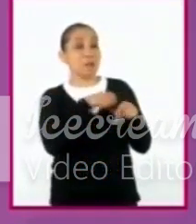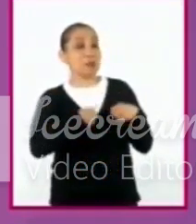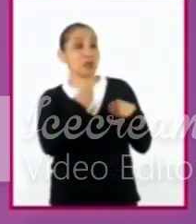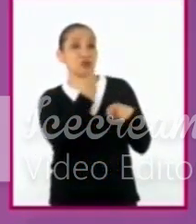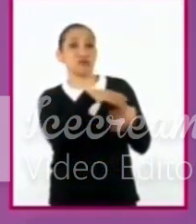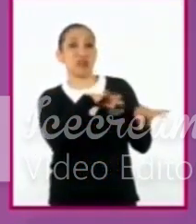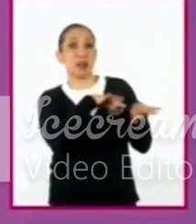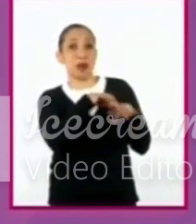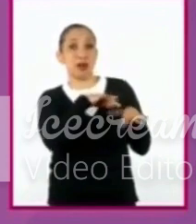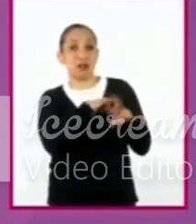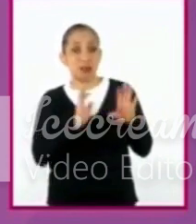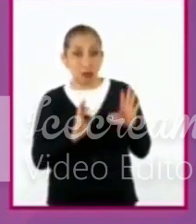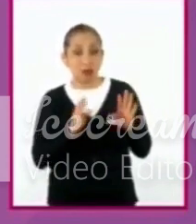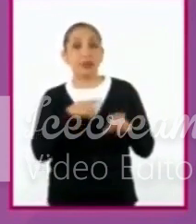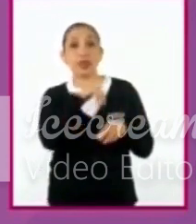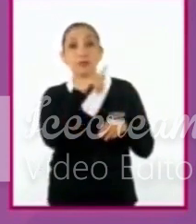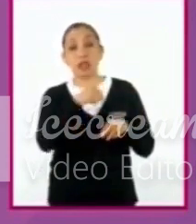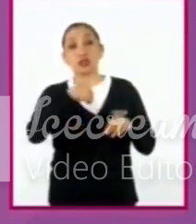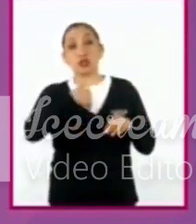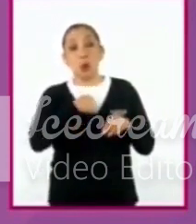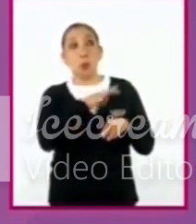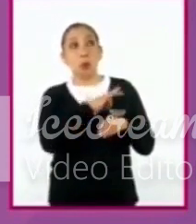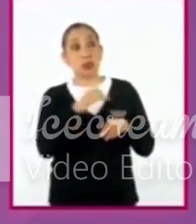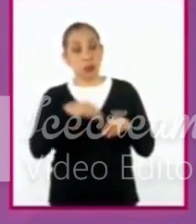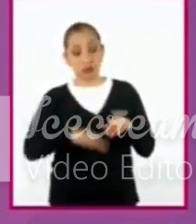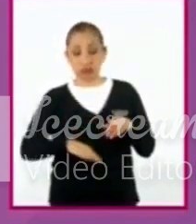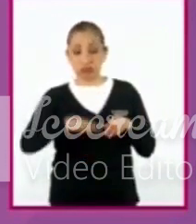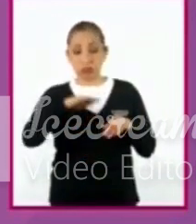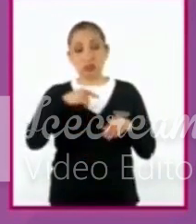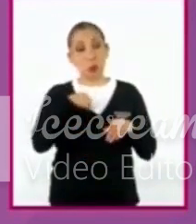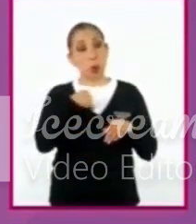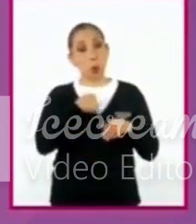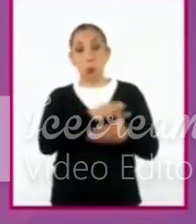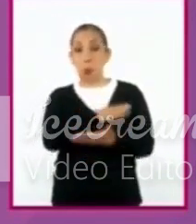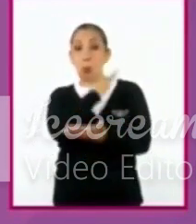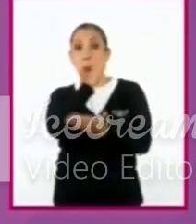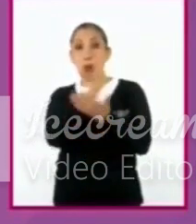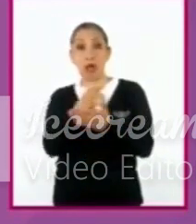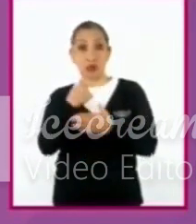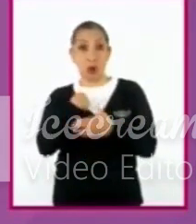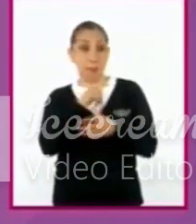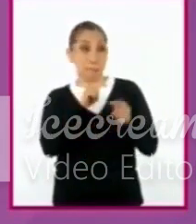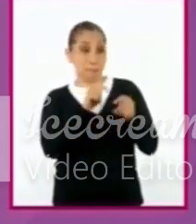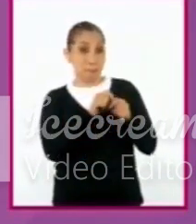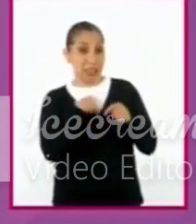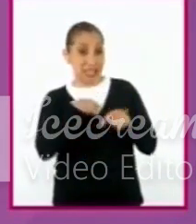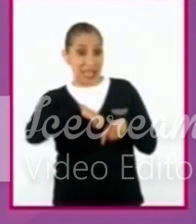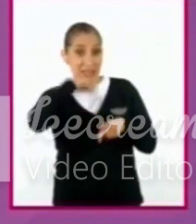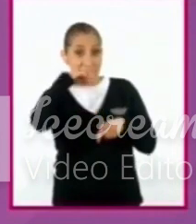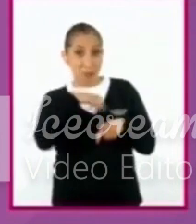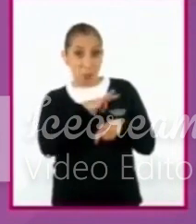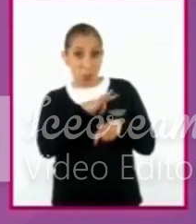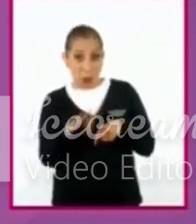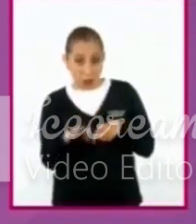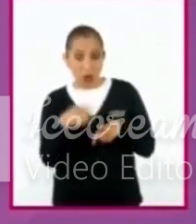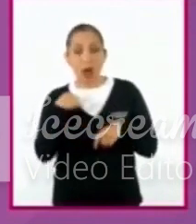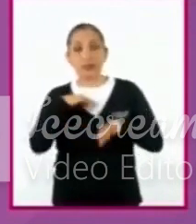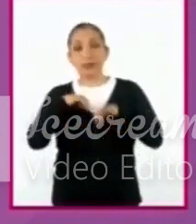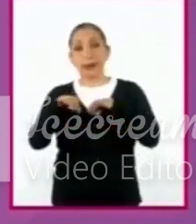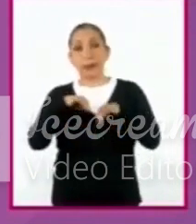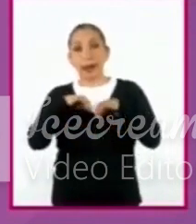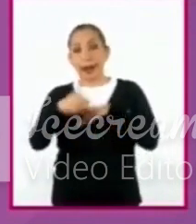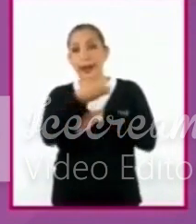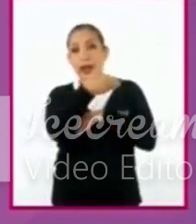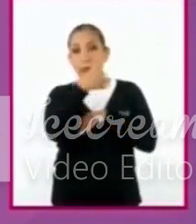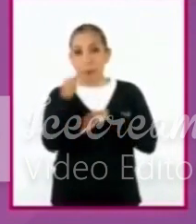trabajo personal, luego que tuve uso de razón me dediqué, hasta donde mi tierna edad me lo permitía, a las labores del